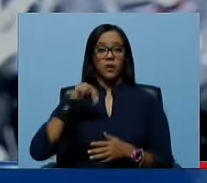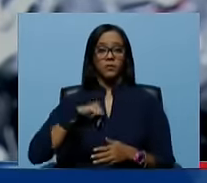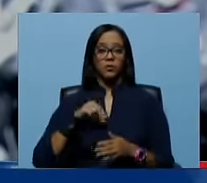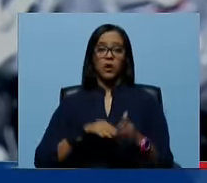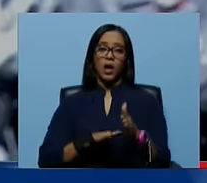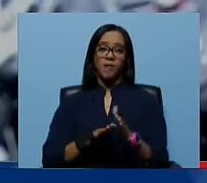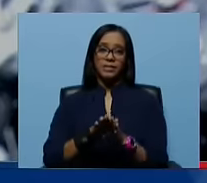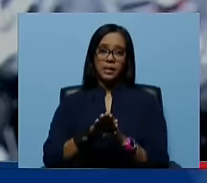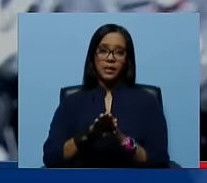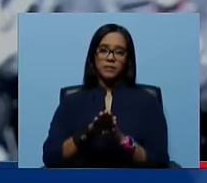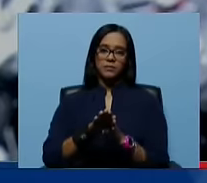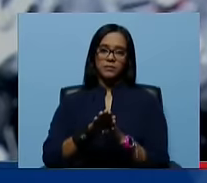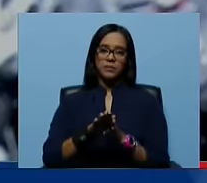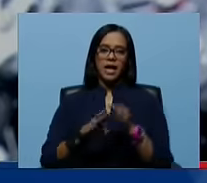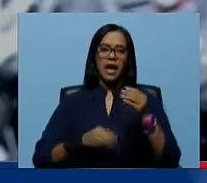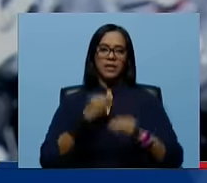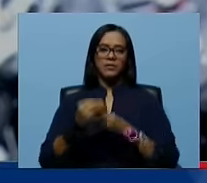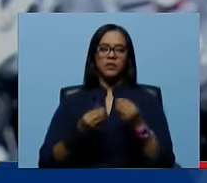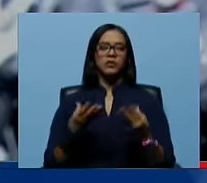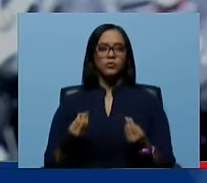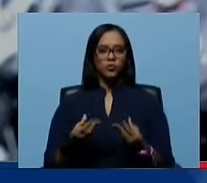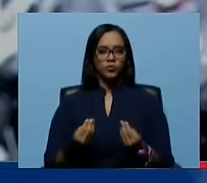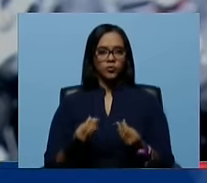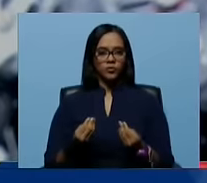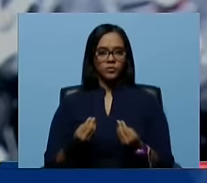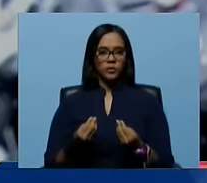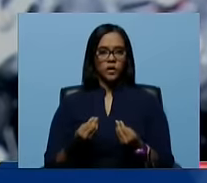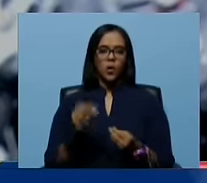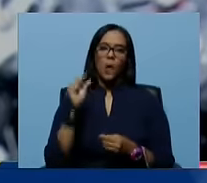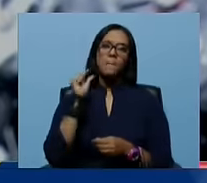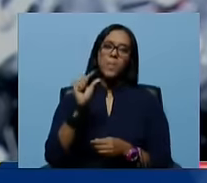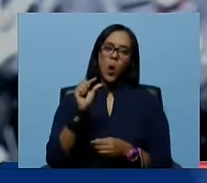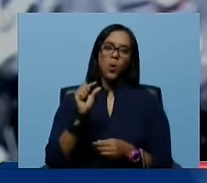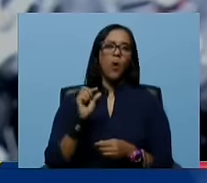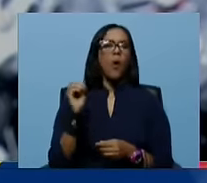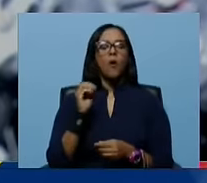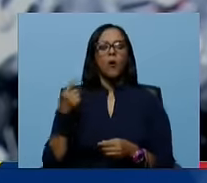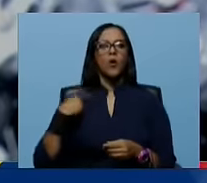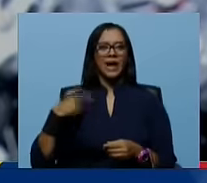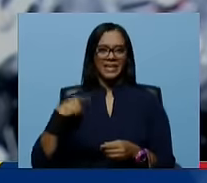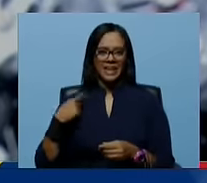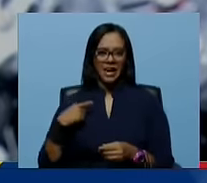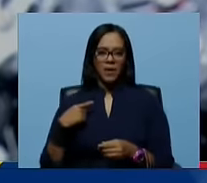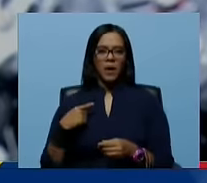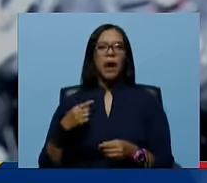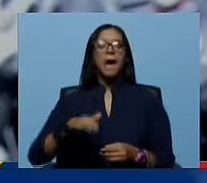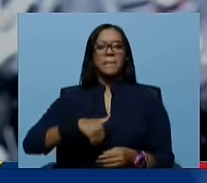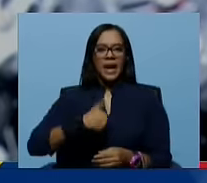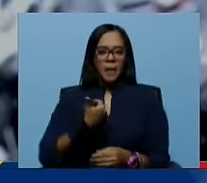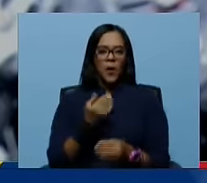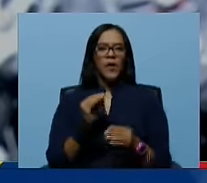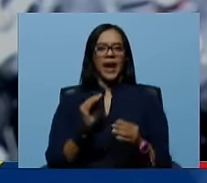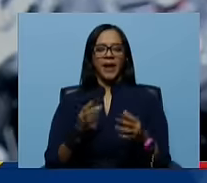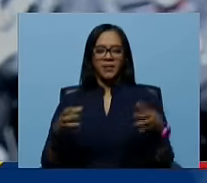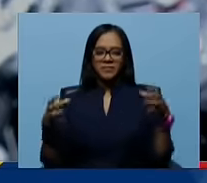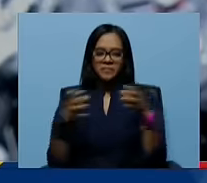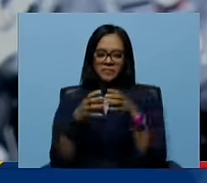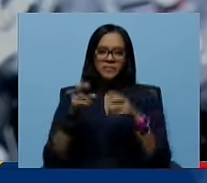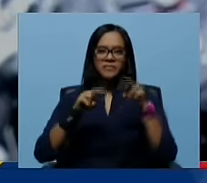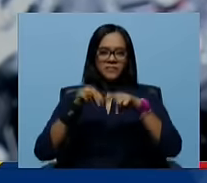avanzar haciendo mucho, con poco o con lo que tenemos, para poder equipar lo